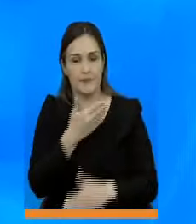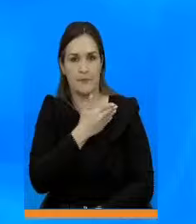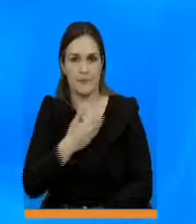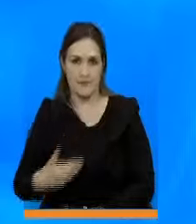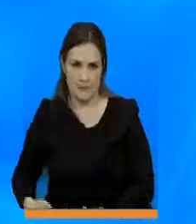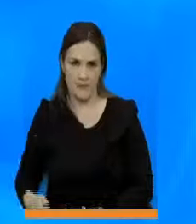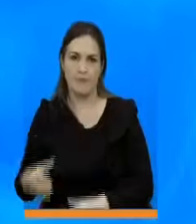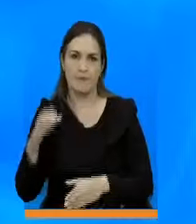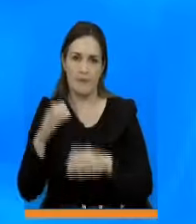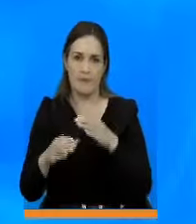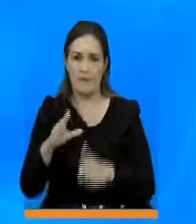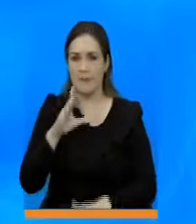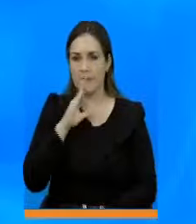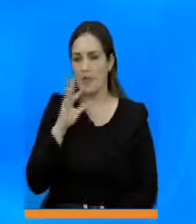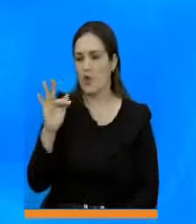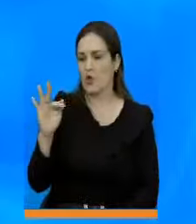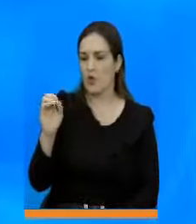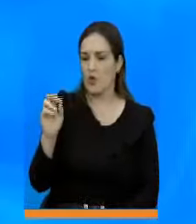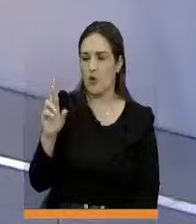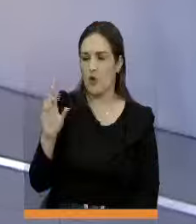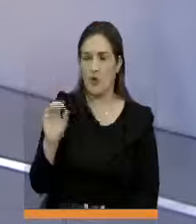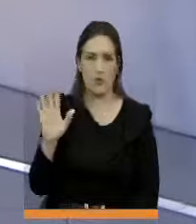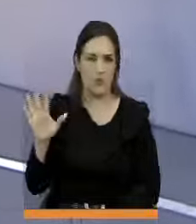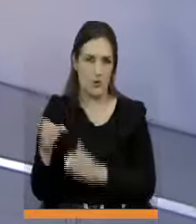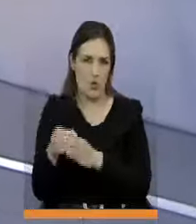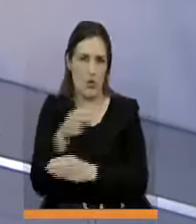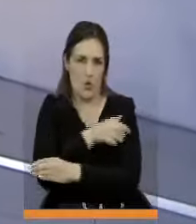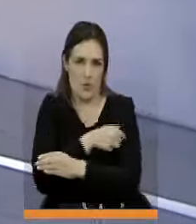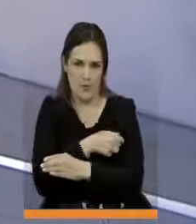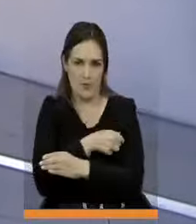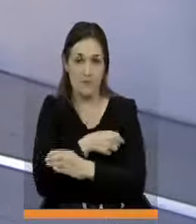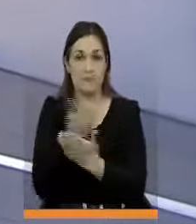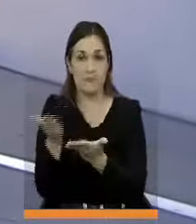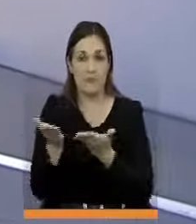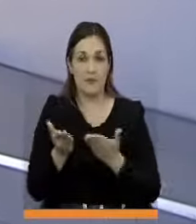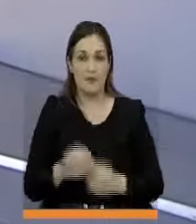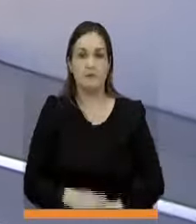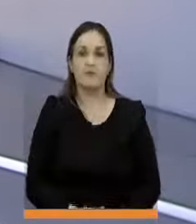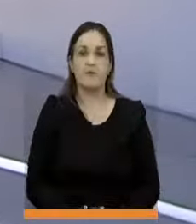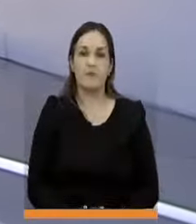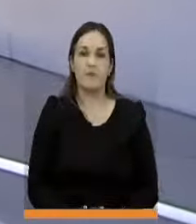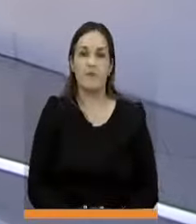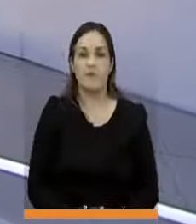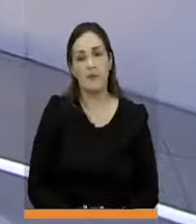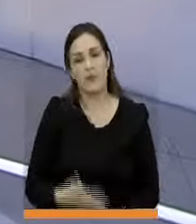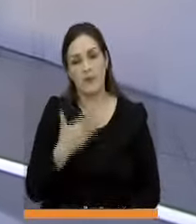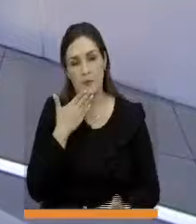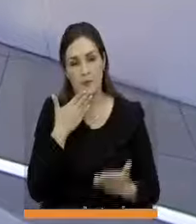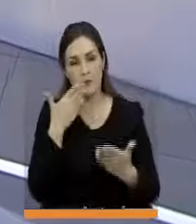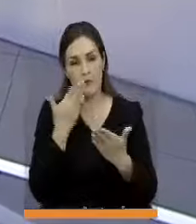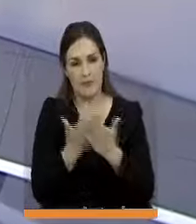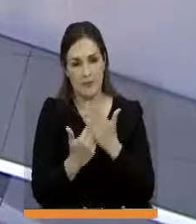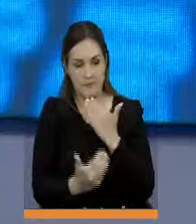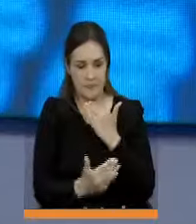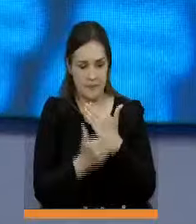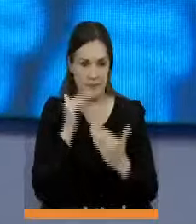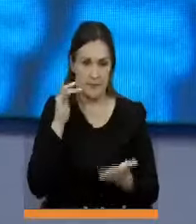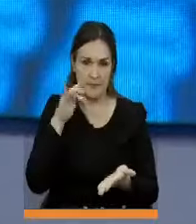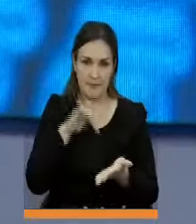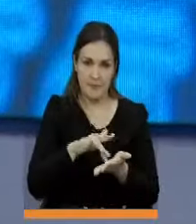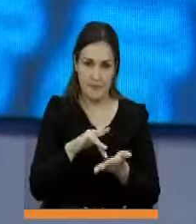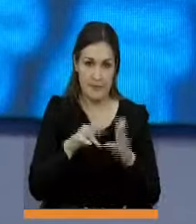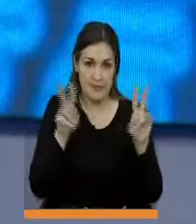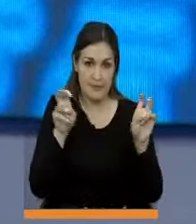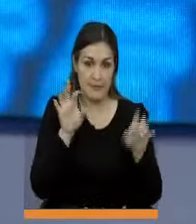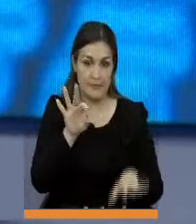esta comisión, Alejandro Toro. Representante, bienvenido a esta mesa de análisis. Catalina, muchas gracias por esta invitación y tocar este